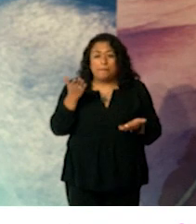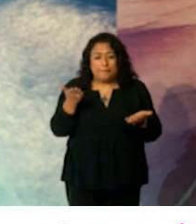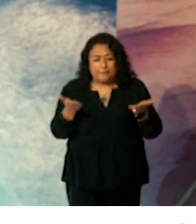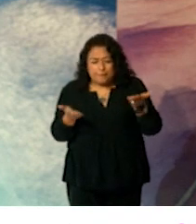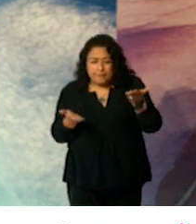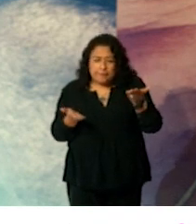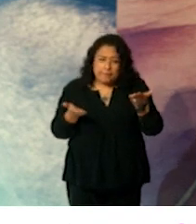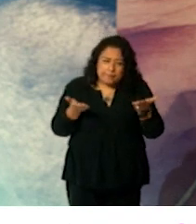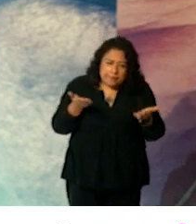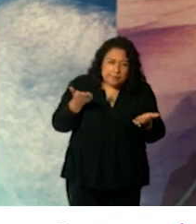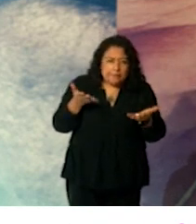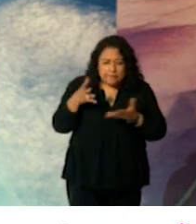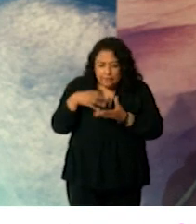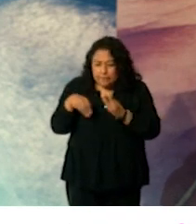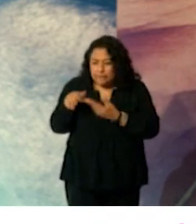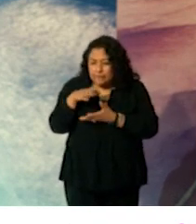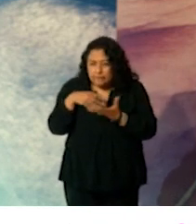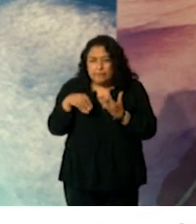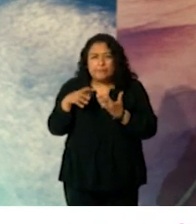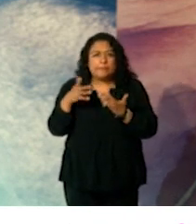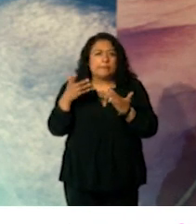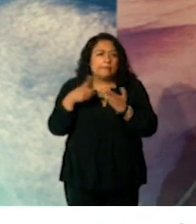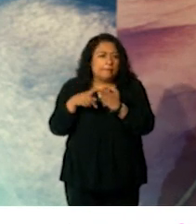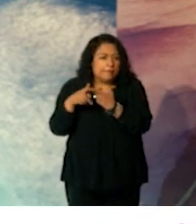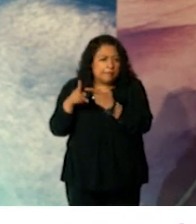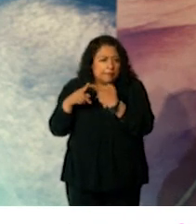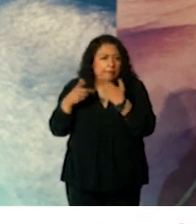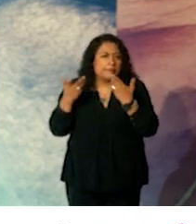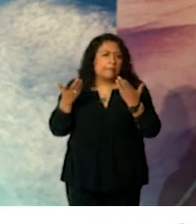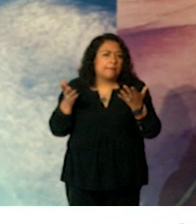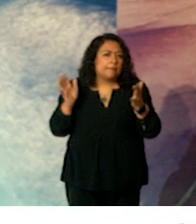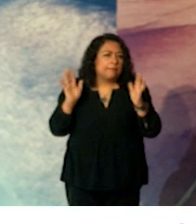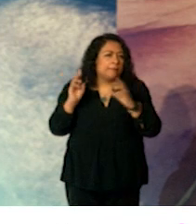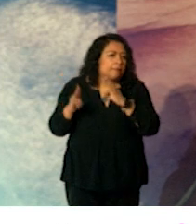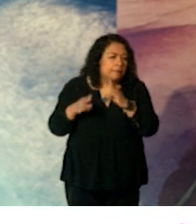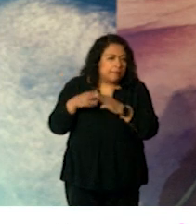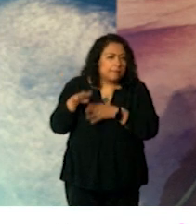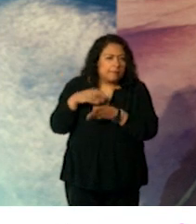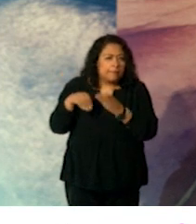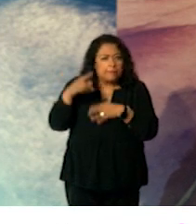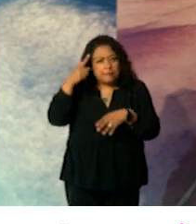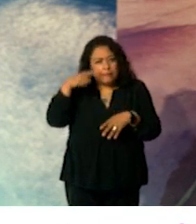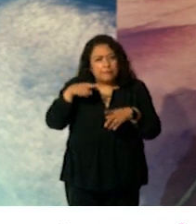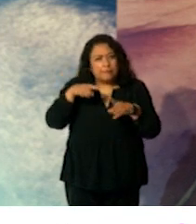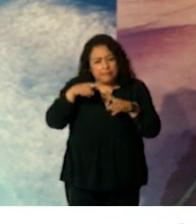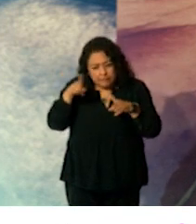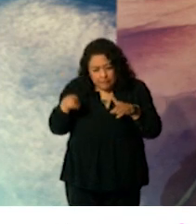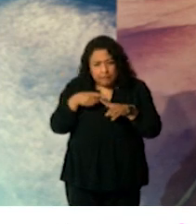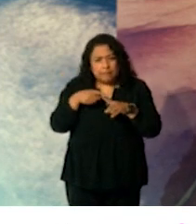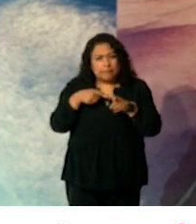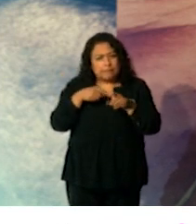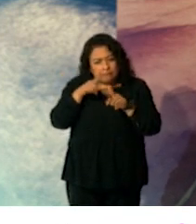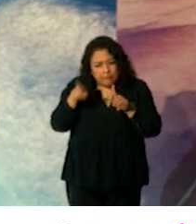balanza para que regenerar los diversas partes pues, del mundo, para que los ciclos puedan seguir